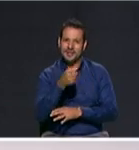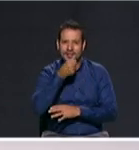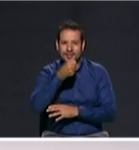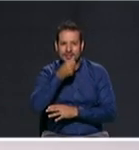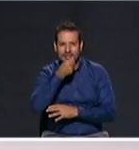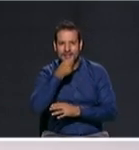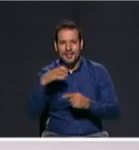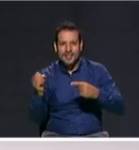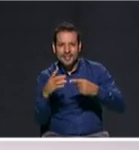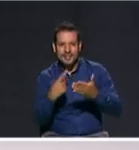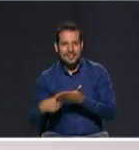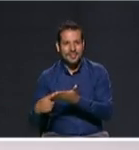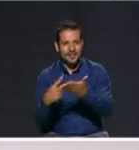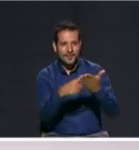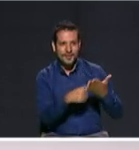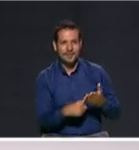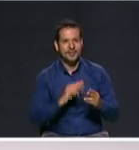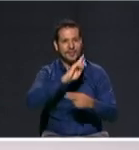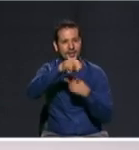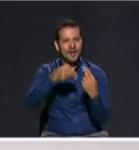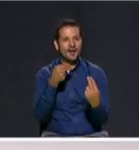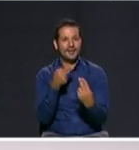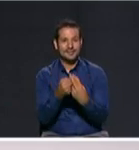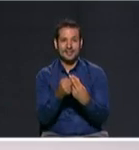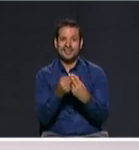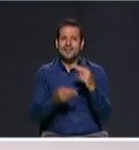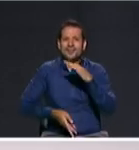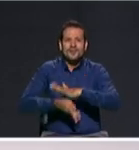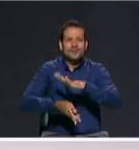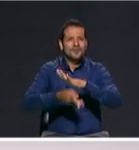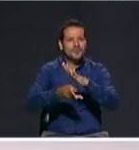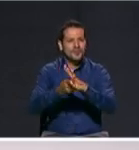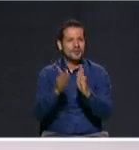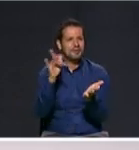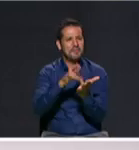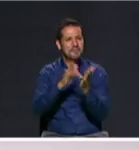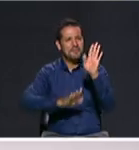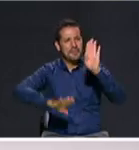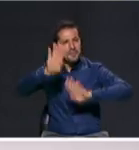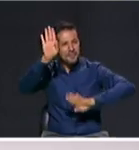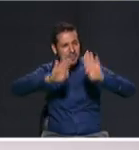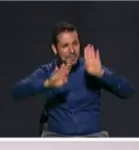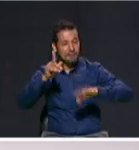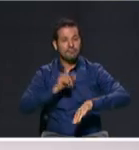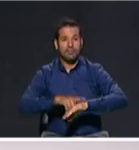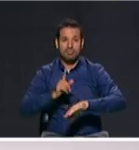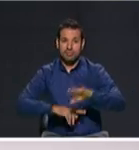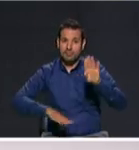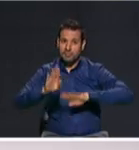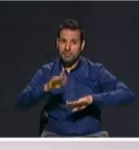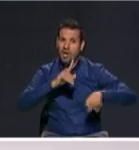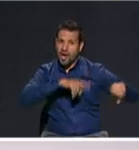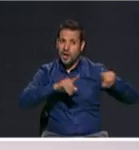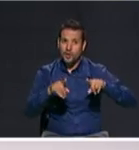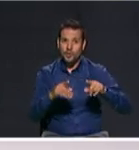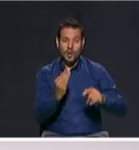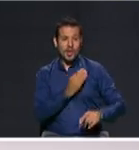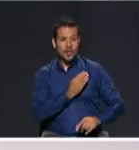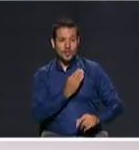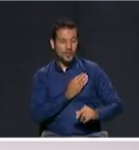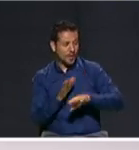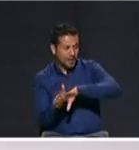ciudadano ese es el hashtag con el que queremos que ustedes sigan participando este debate que muchos dejaron de lado la novela y el